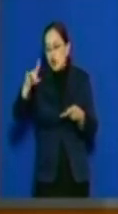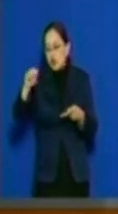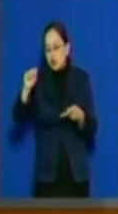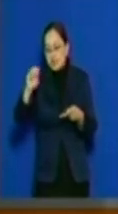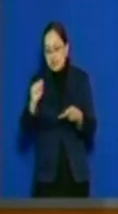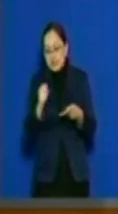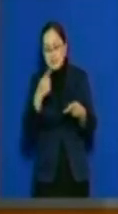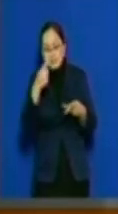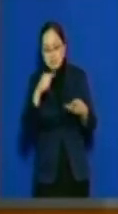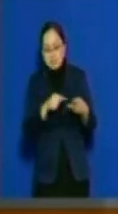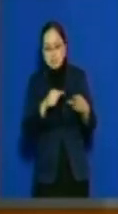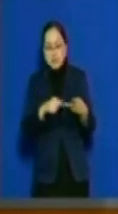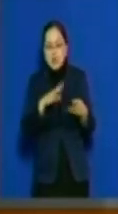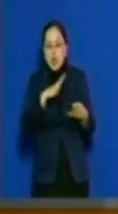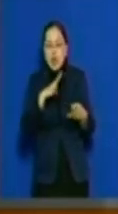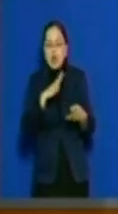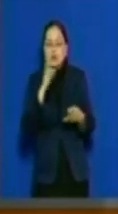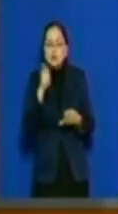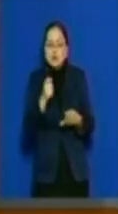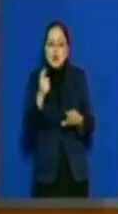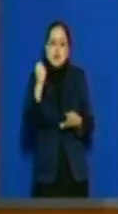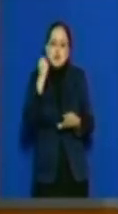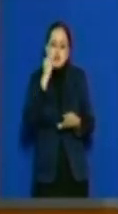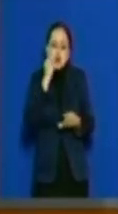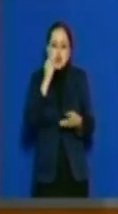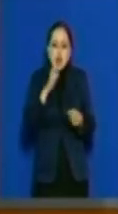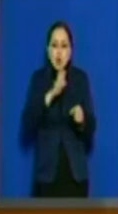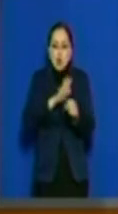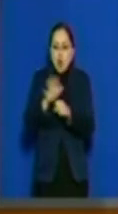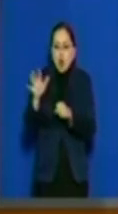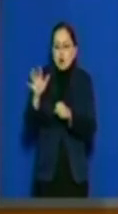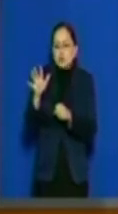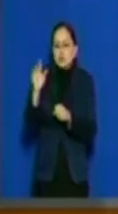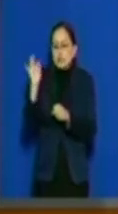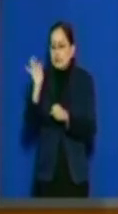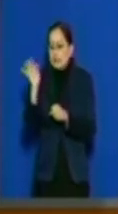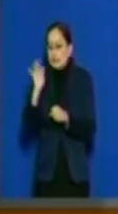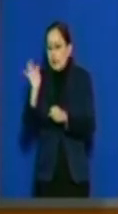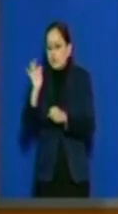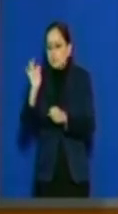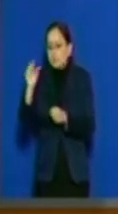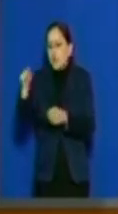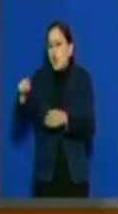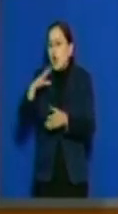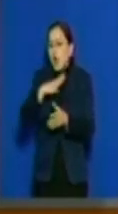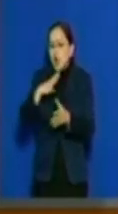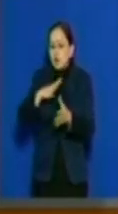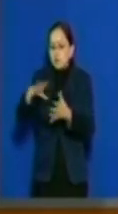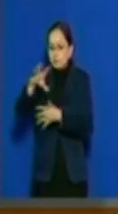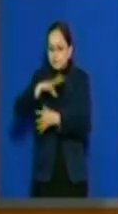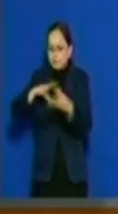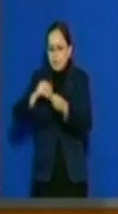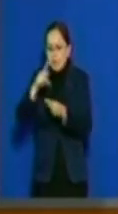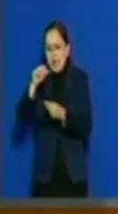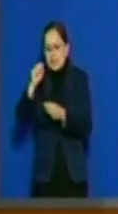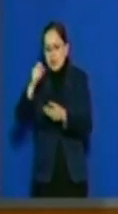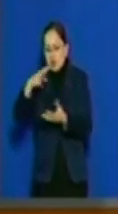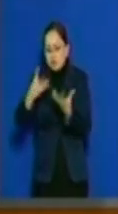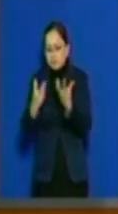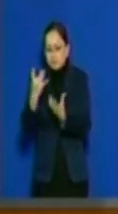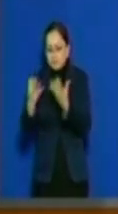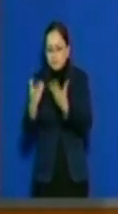independientemente de que estos hayan sido tratados con pasteurización, proceso que